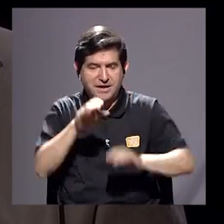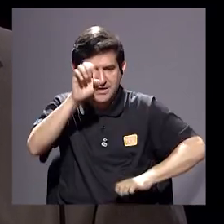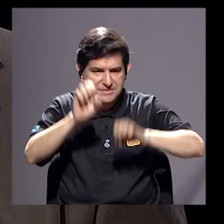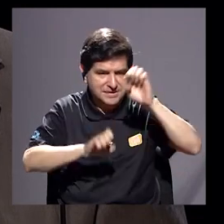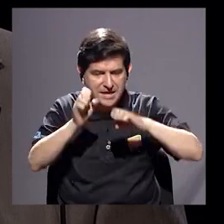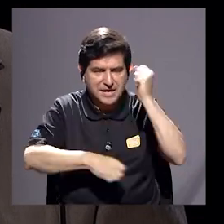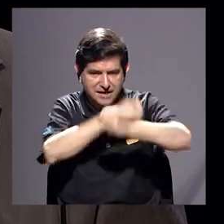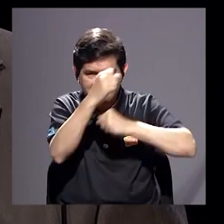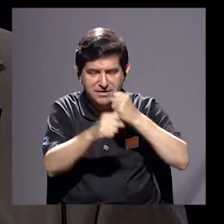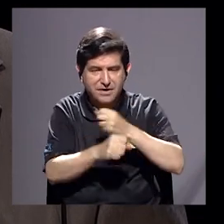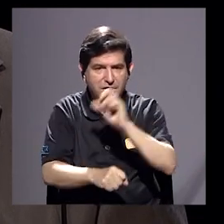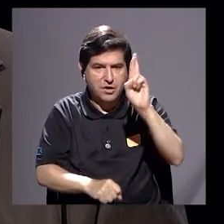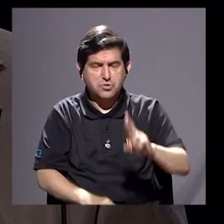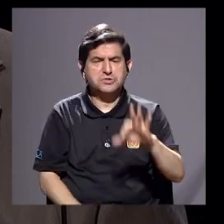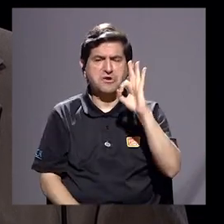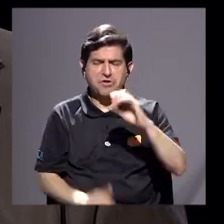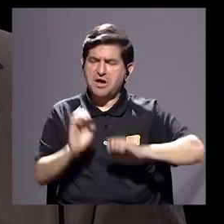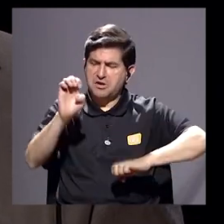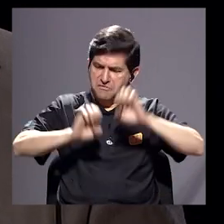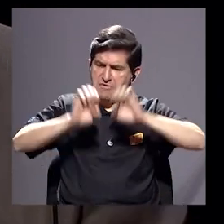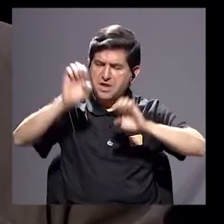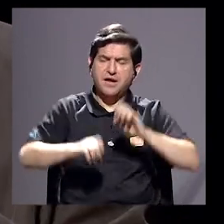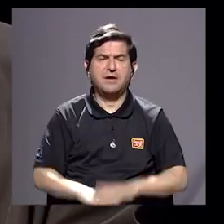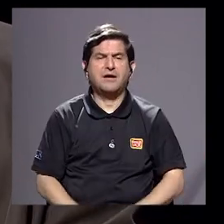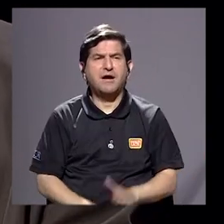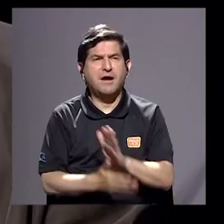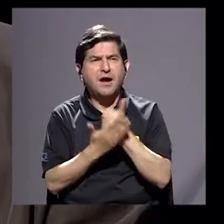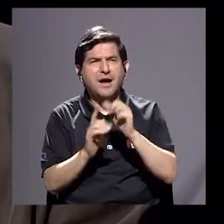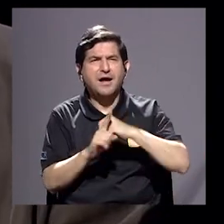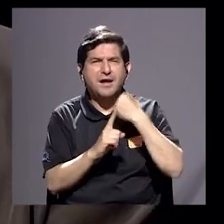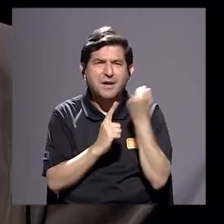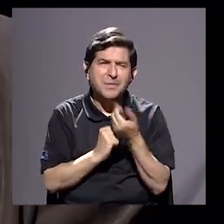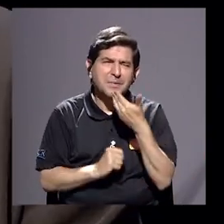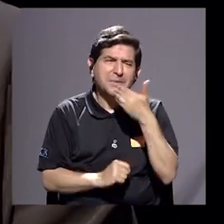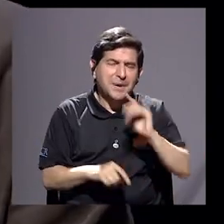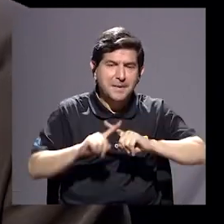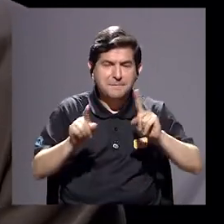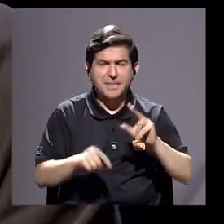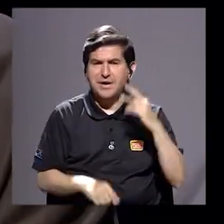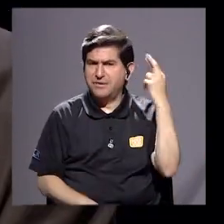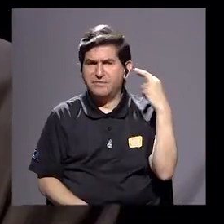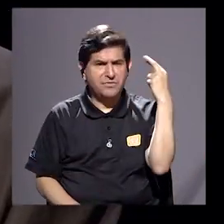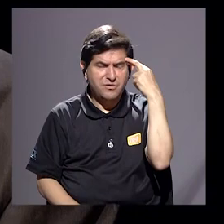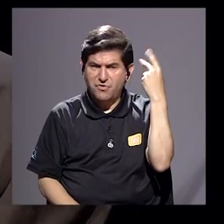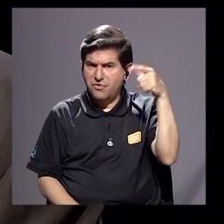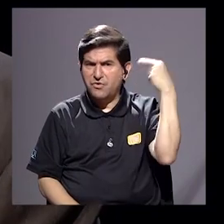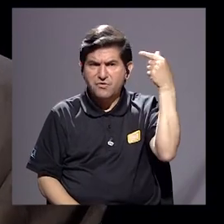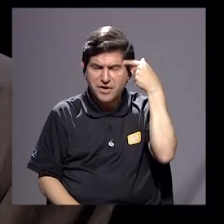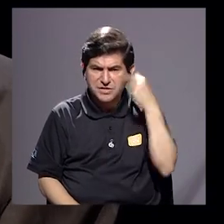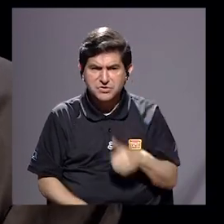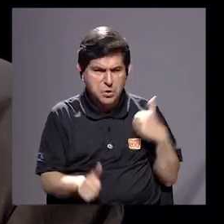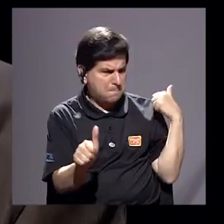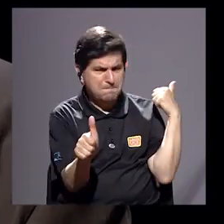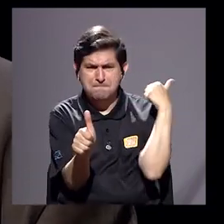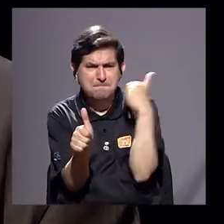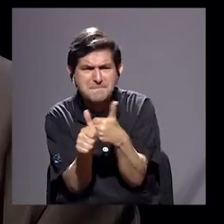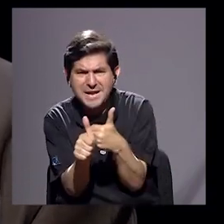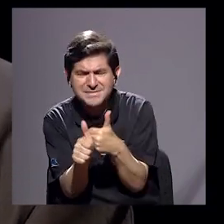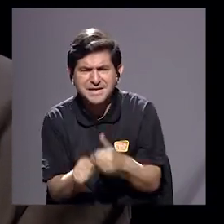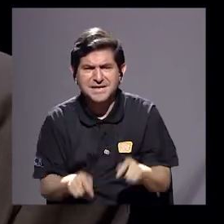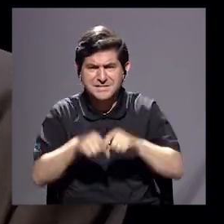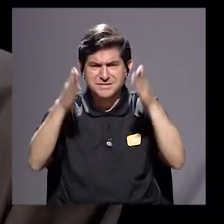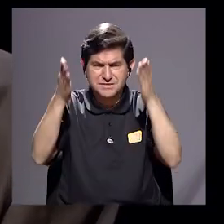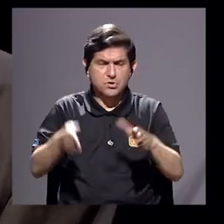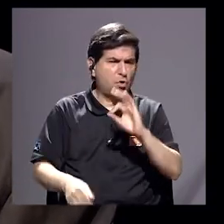costa rica siempre sale muy bien hemos tenido algunas manchitas pero no es producto de que el gobierno está persiguiendo periodistas o persiguiendo